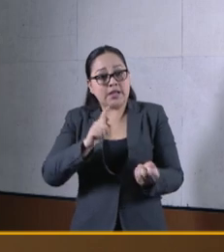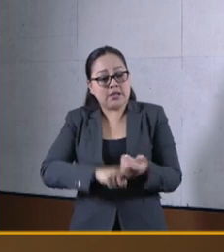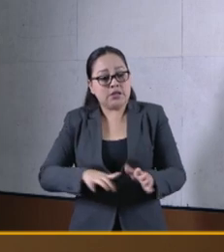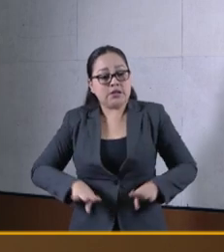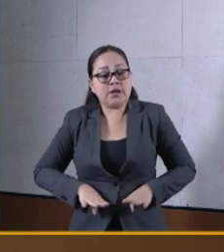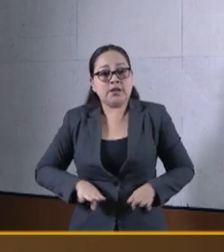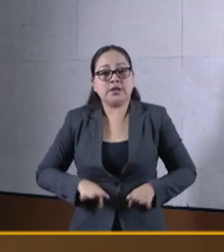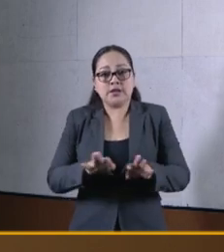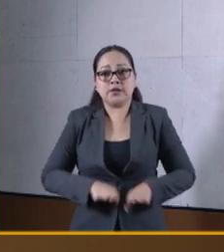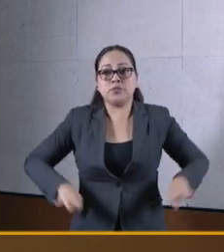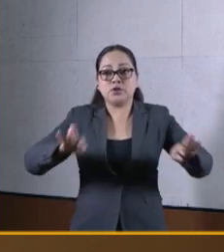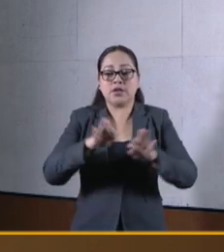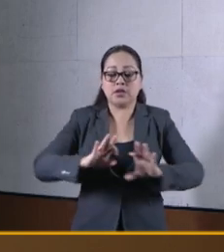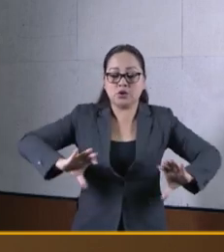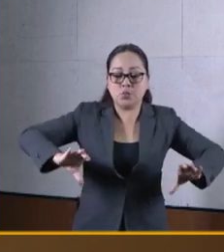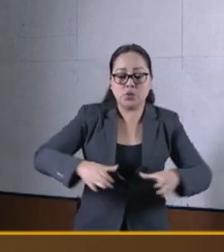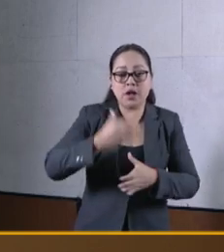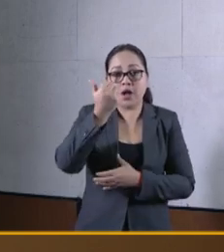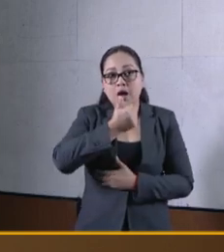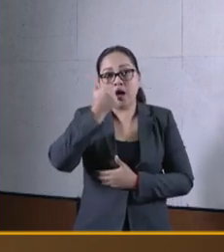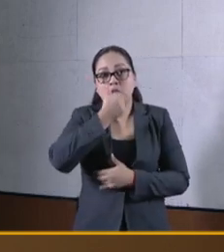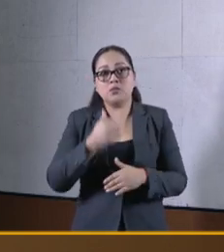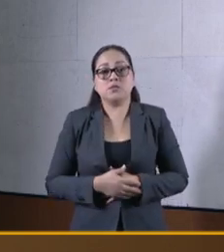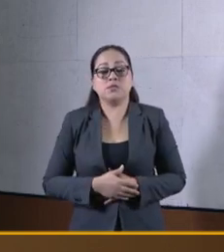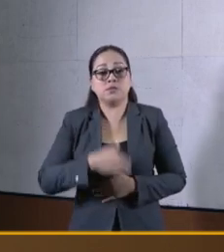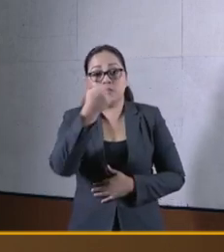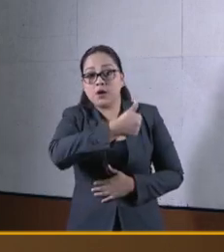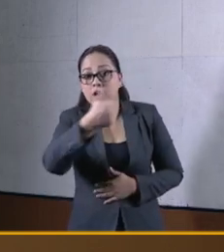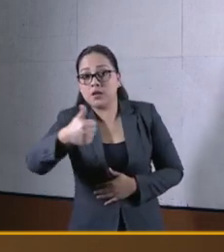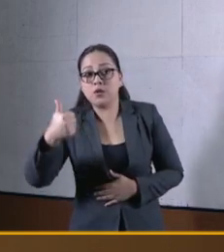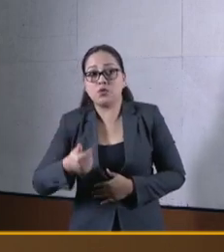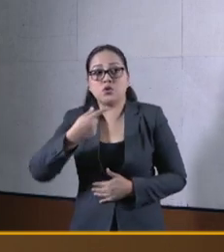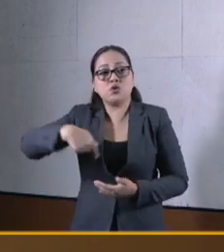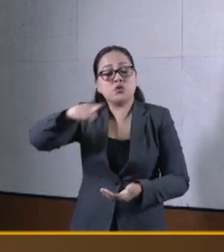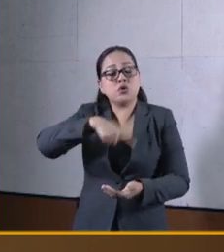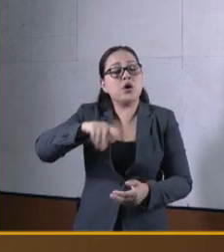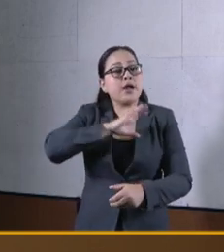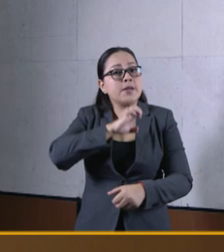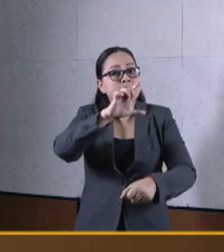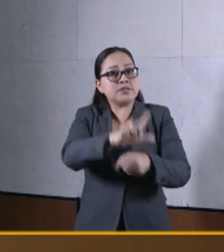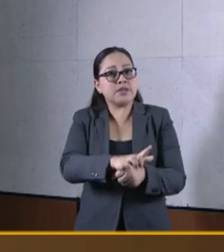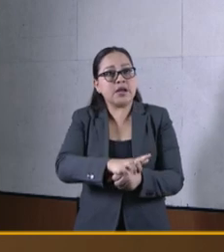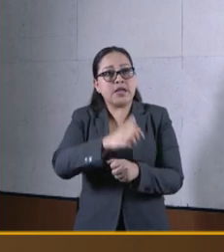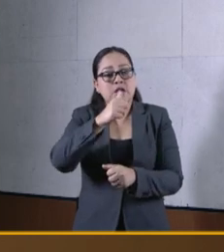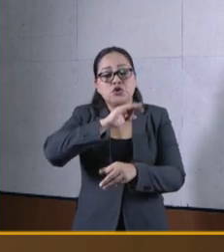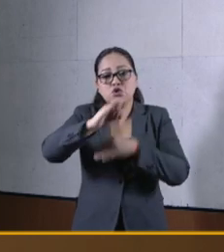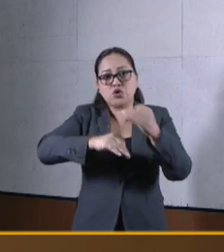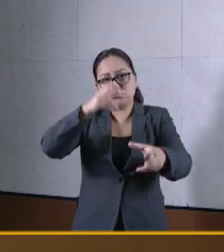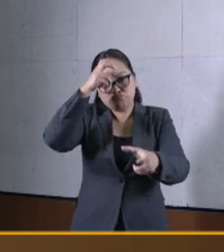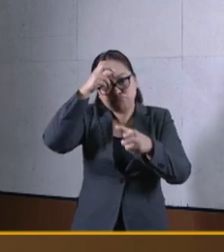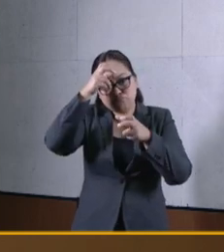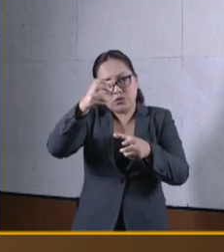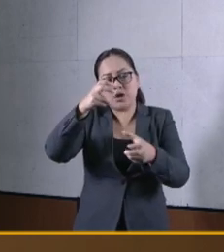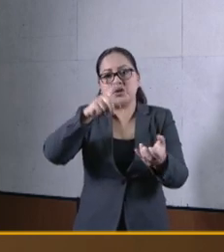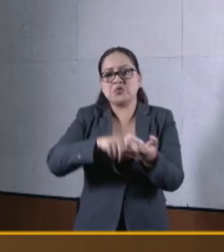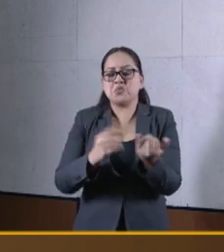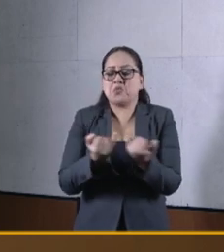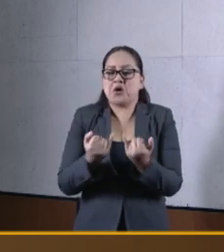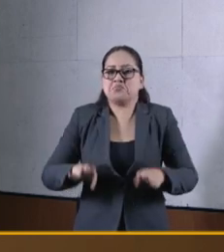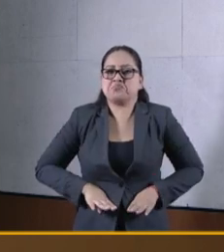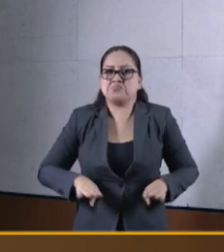caracterizan como comunidad cada uno de nosotros somos especiales dotados de inteligencia y de una serie de aptitudes